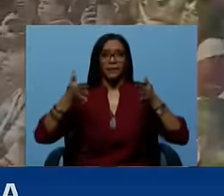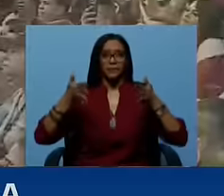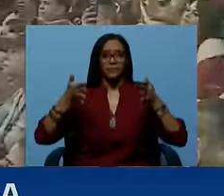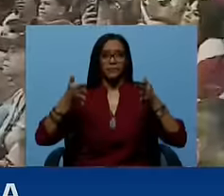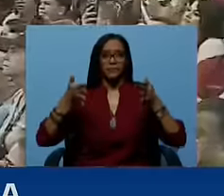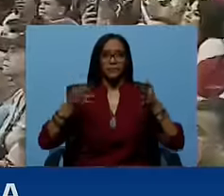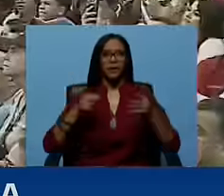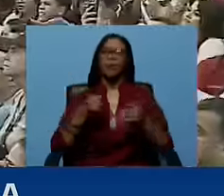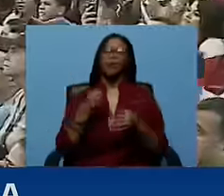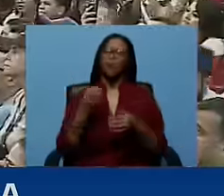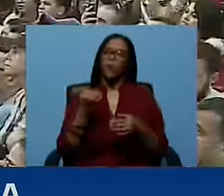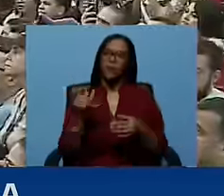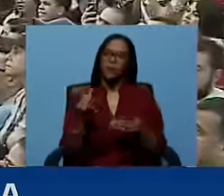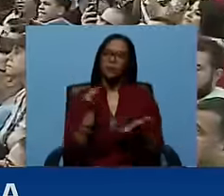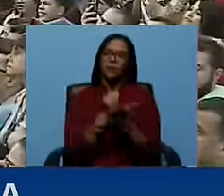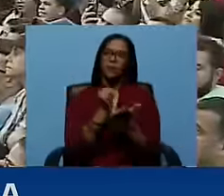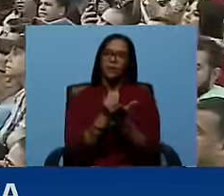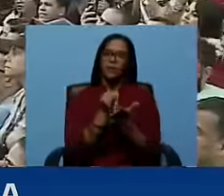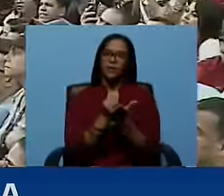¿Cuántas pruebas hemos pasado?